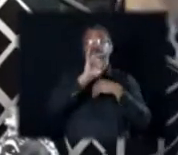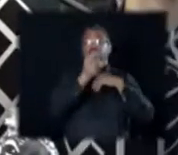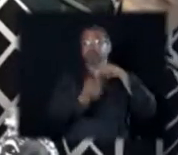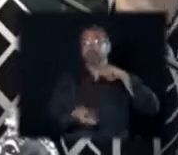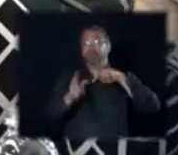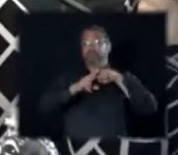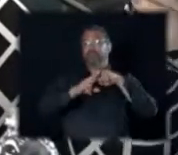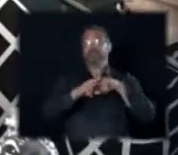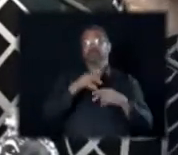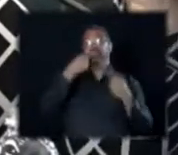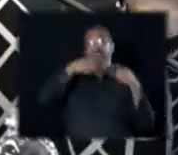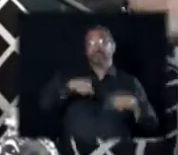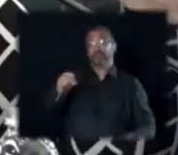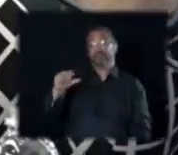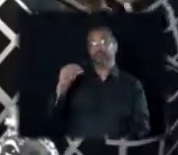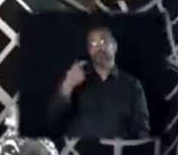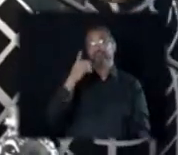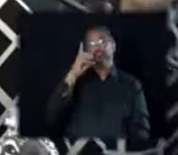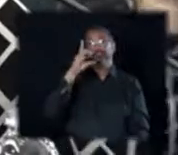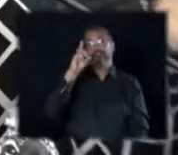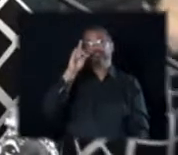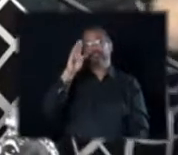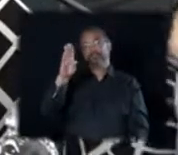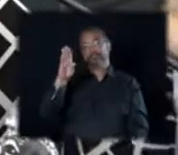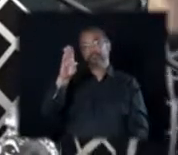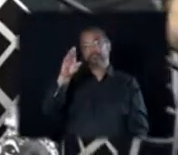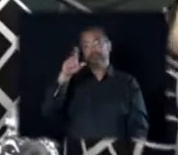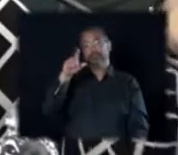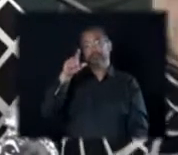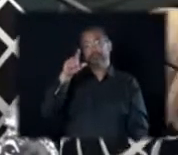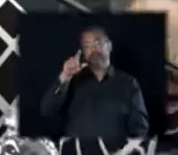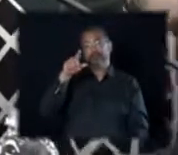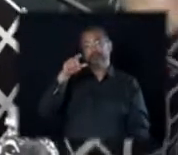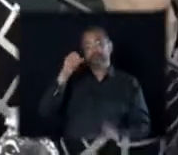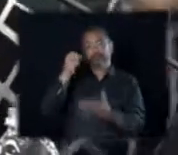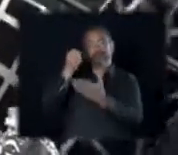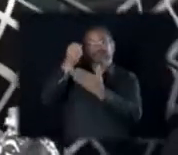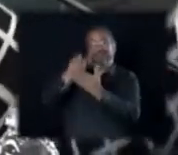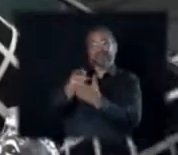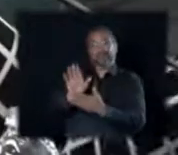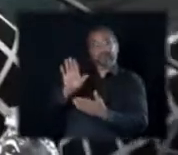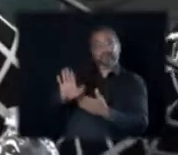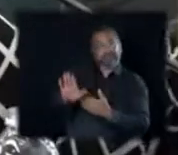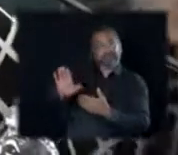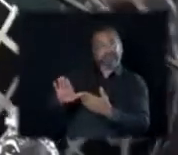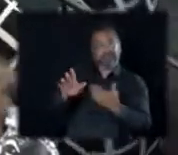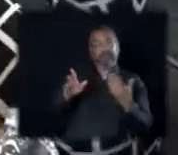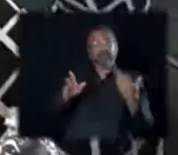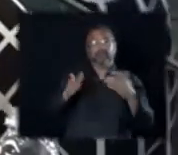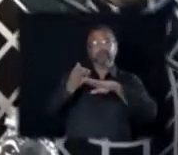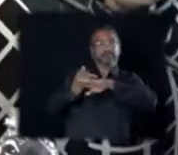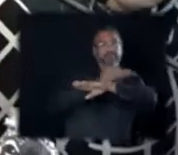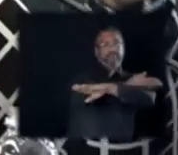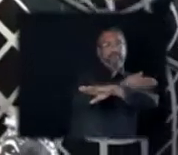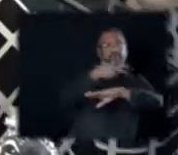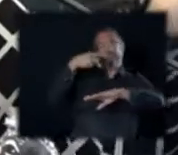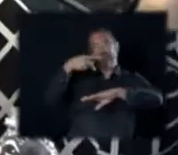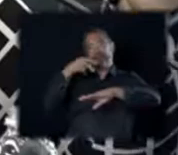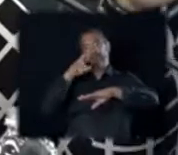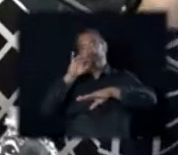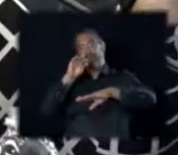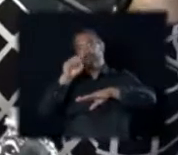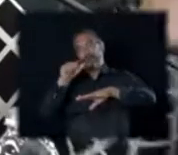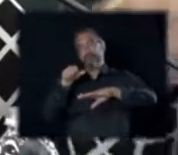dinero del Tesoro. Y en adición a esto, cuando el Banco Gubernamental de Fomento